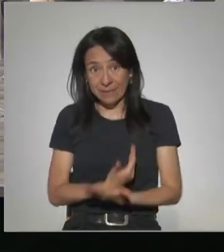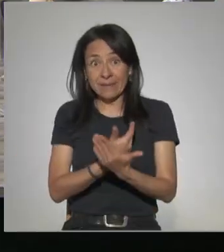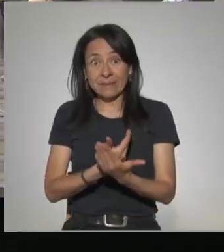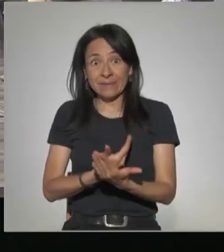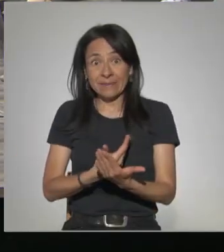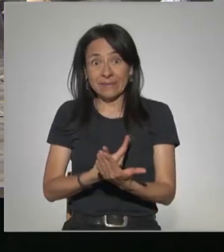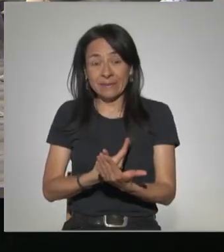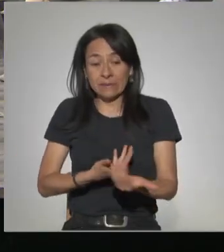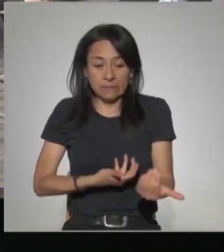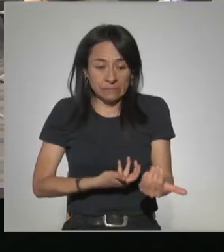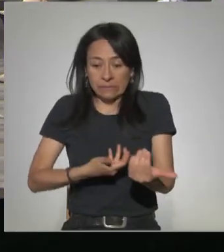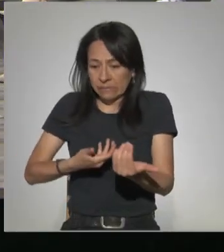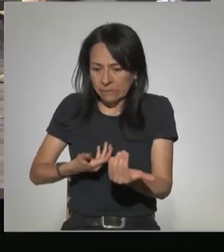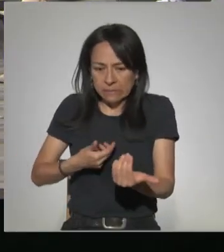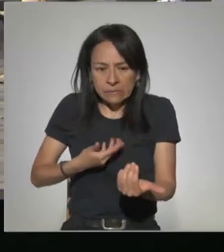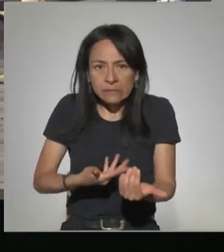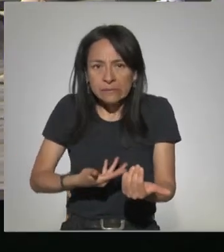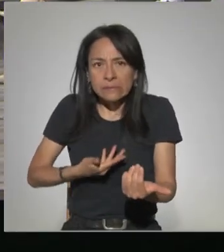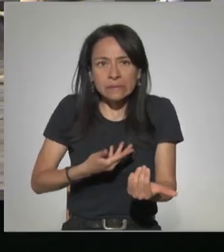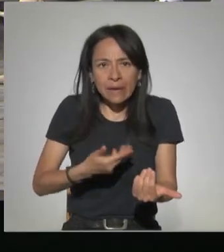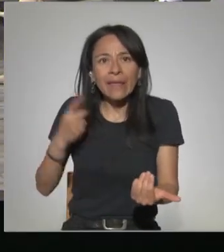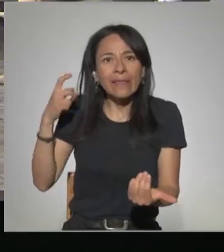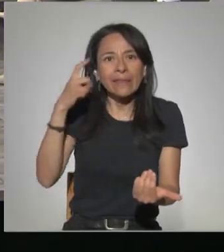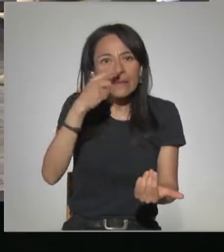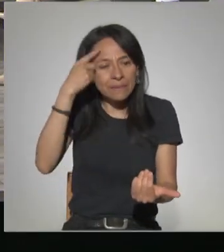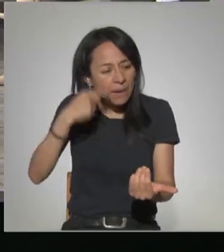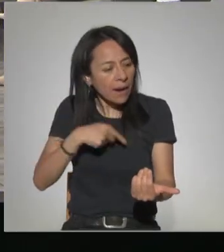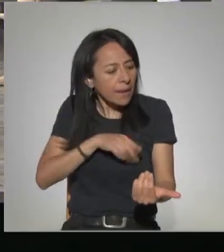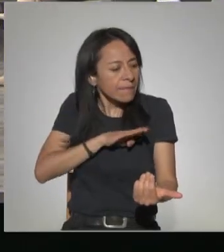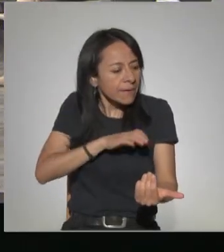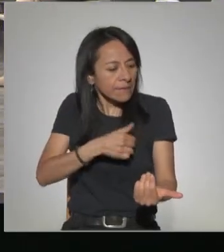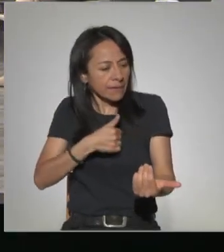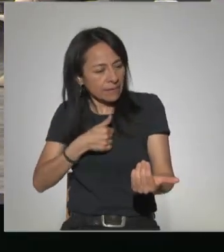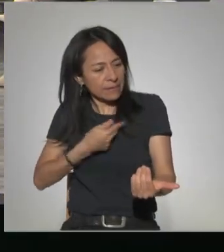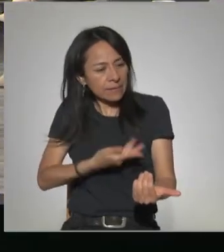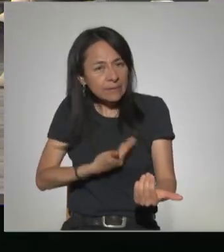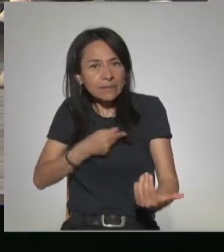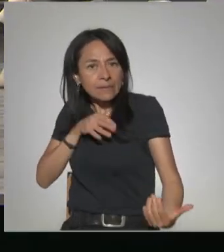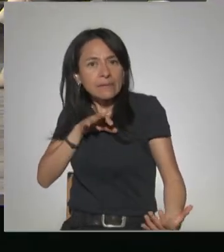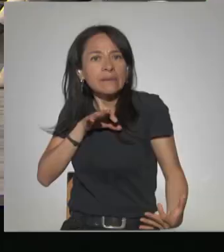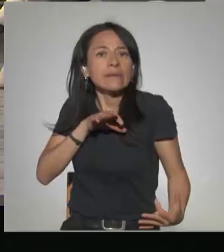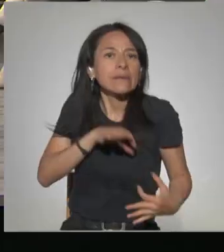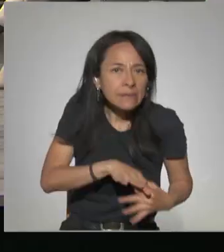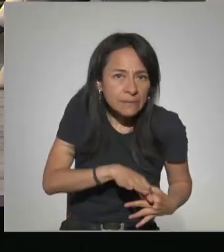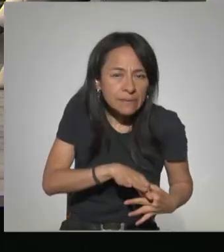el vínculo con bebé, por ejemplo, ¿no? Esta parte que mencionaba como